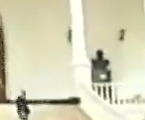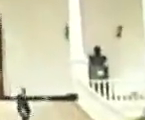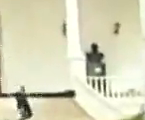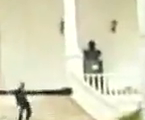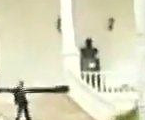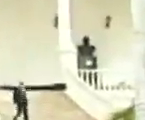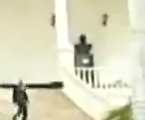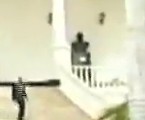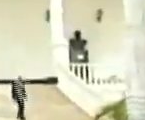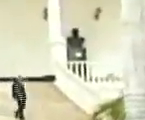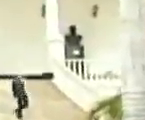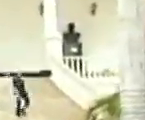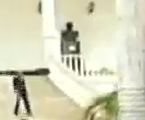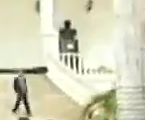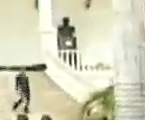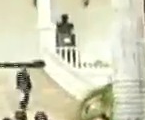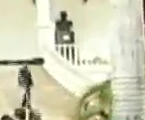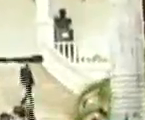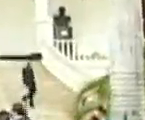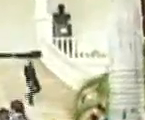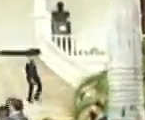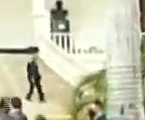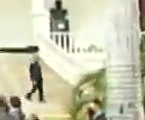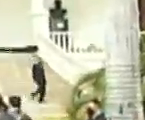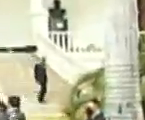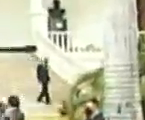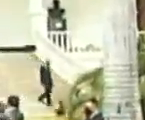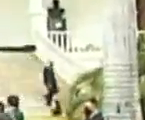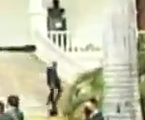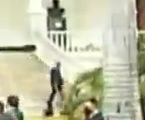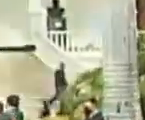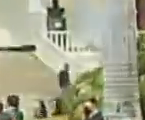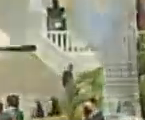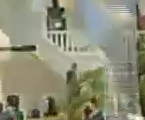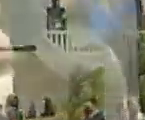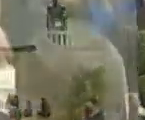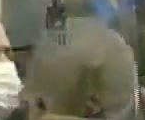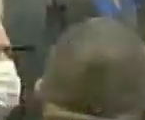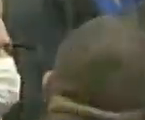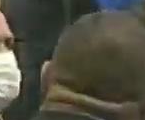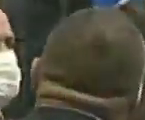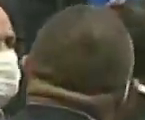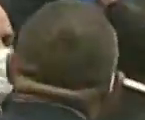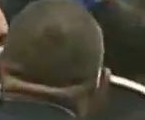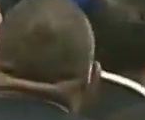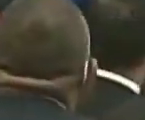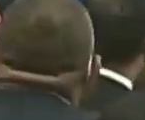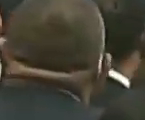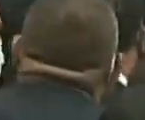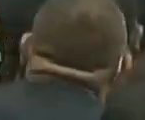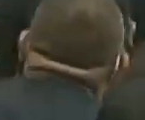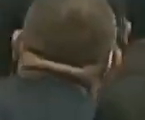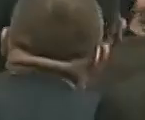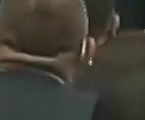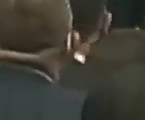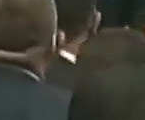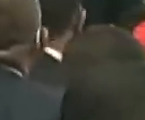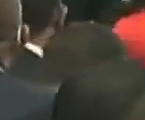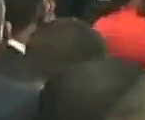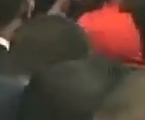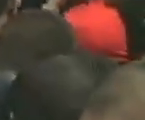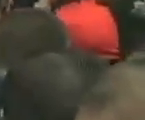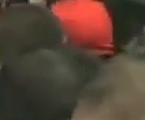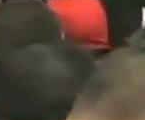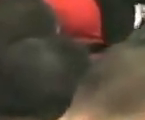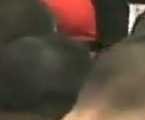trabajo parlamentario durante el año 2022. Varios compromisos se han asumido durante esta instalación,